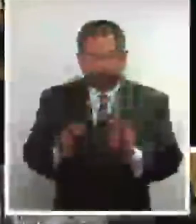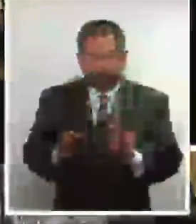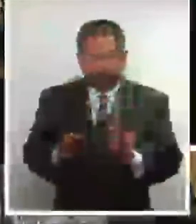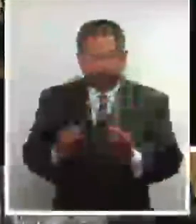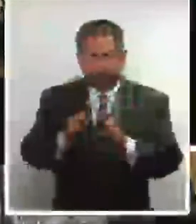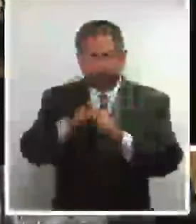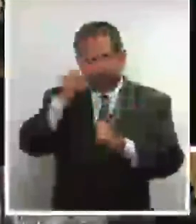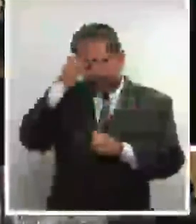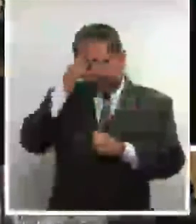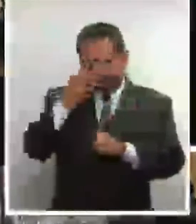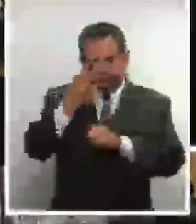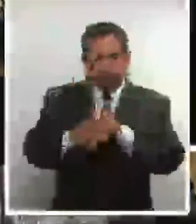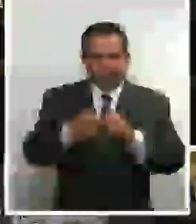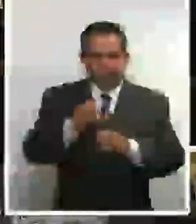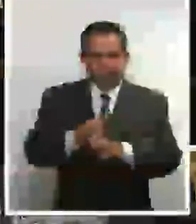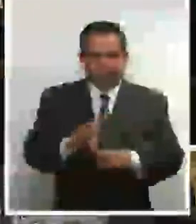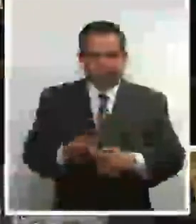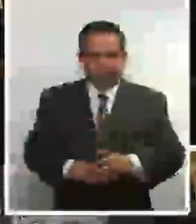con experiencia.